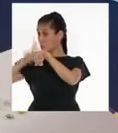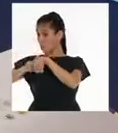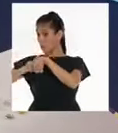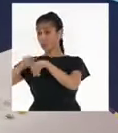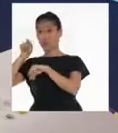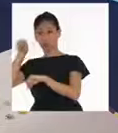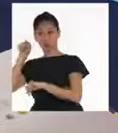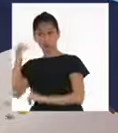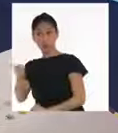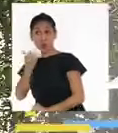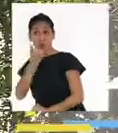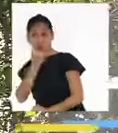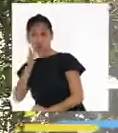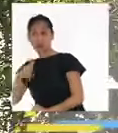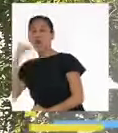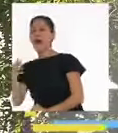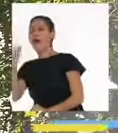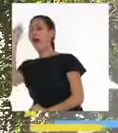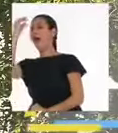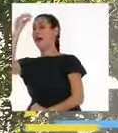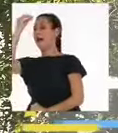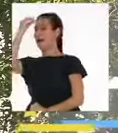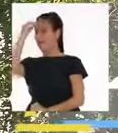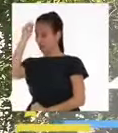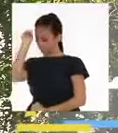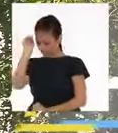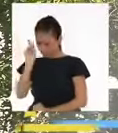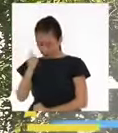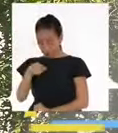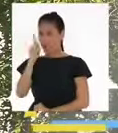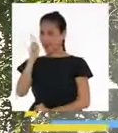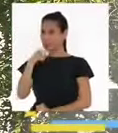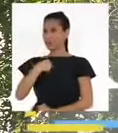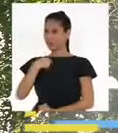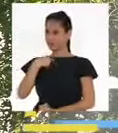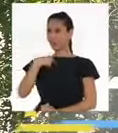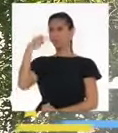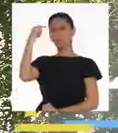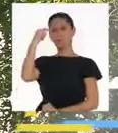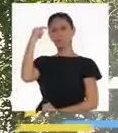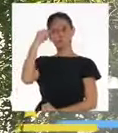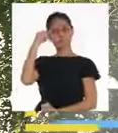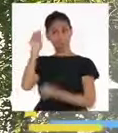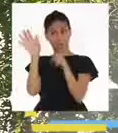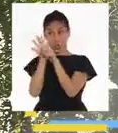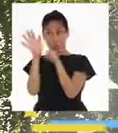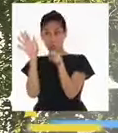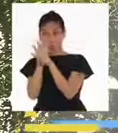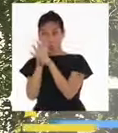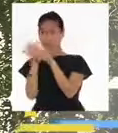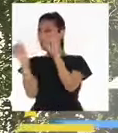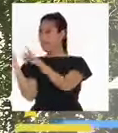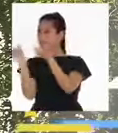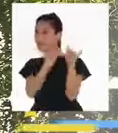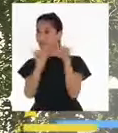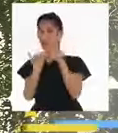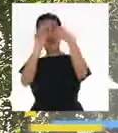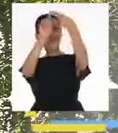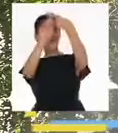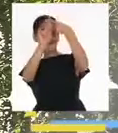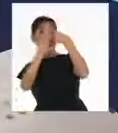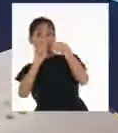uno aprende. Está bien. Yo creo que el total es igual a la suma de todas las